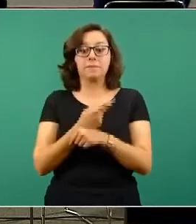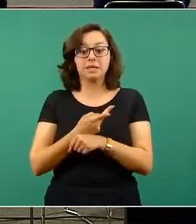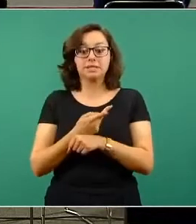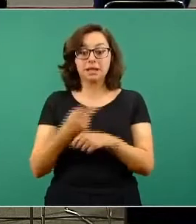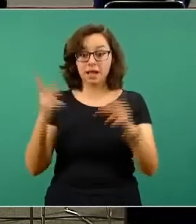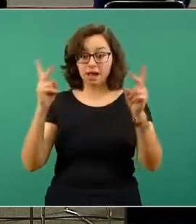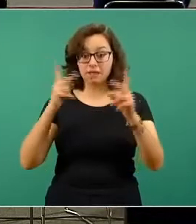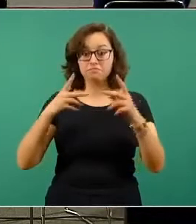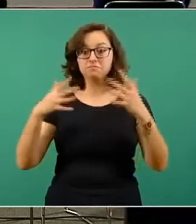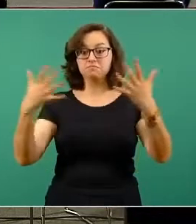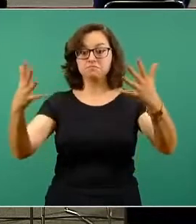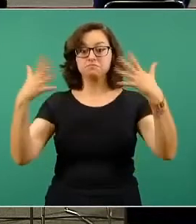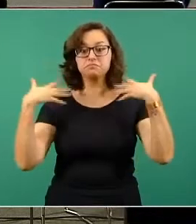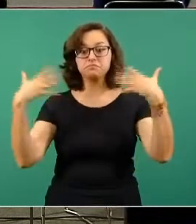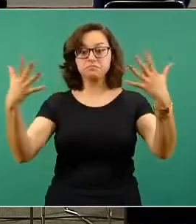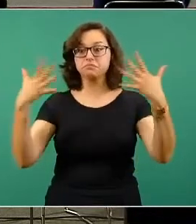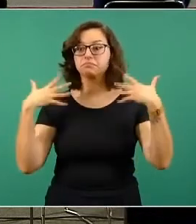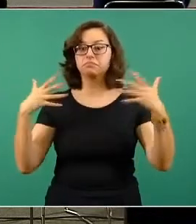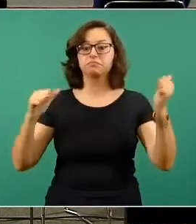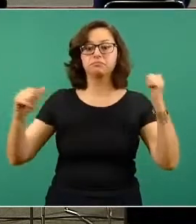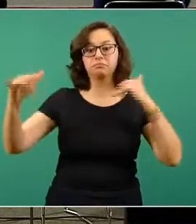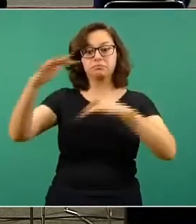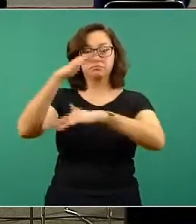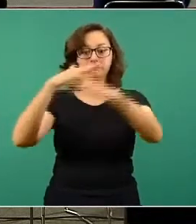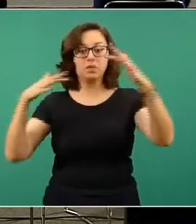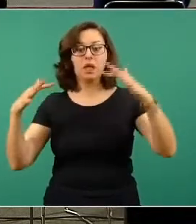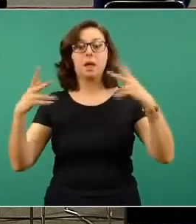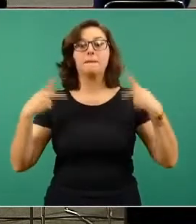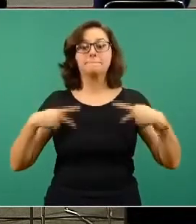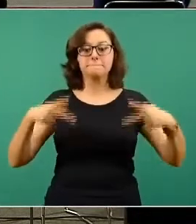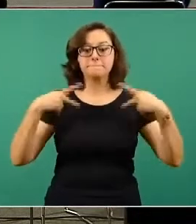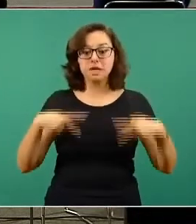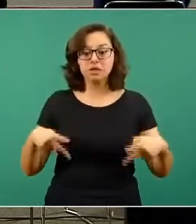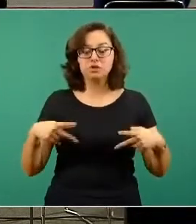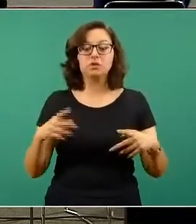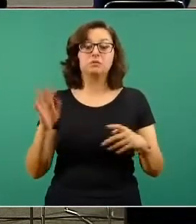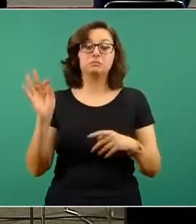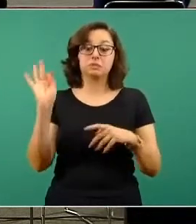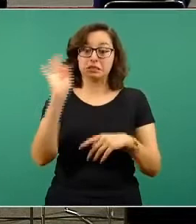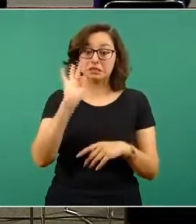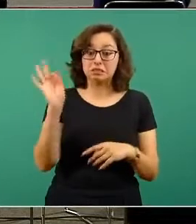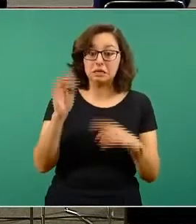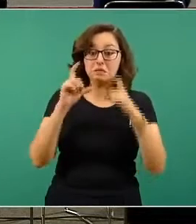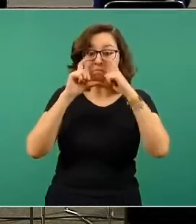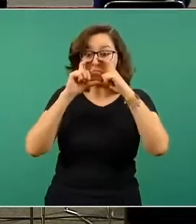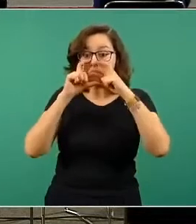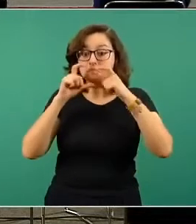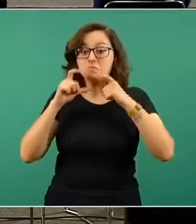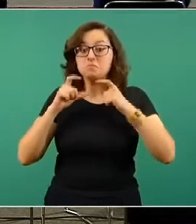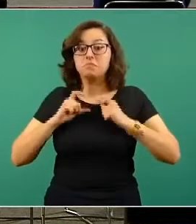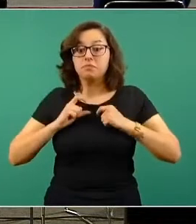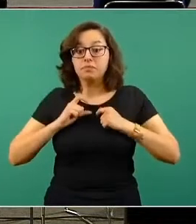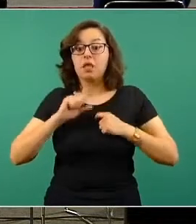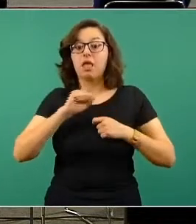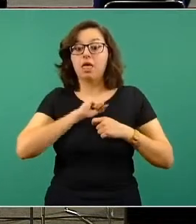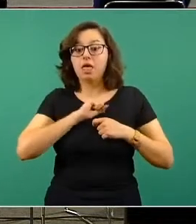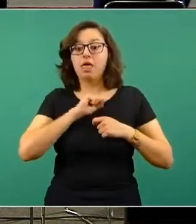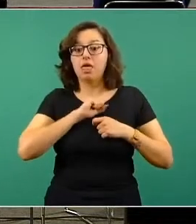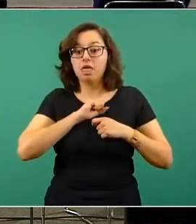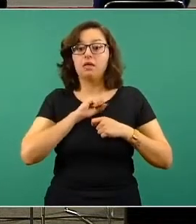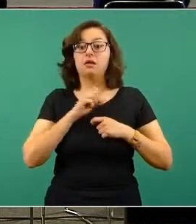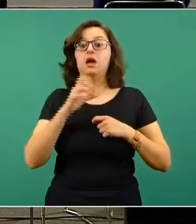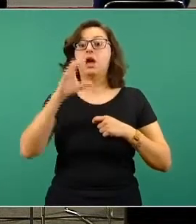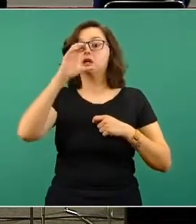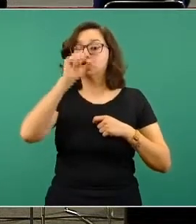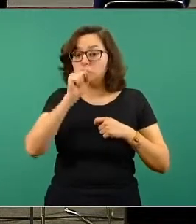que cuando una persona tosiera, estornudara sin tener el cubreboca, hay una buena posibilidad